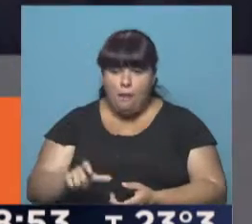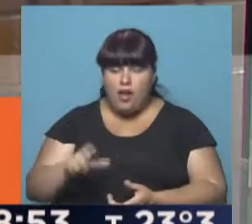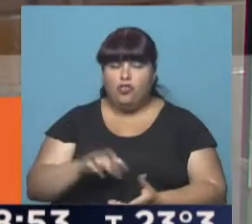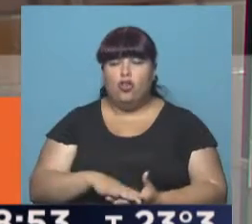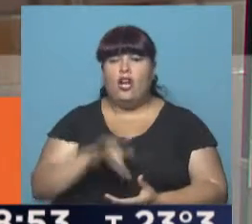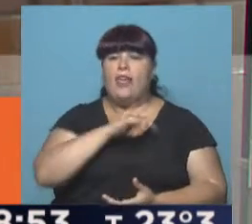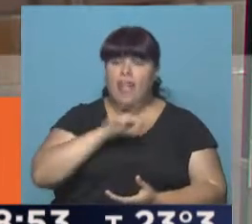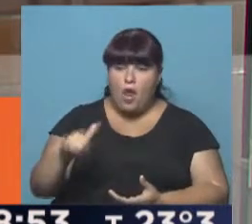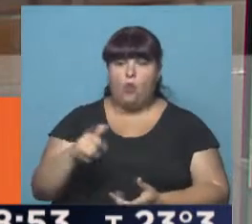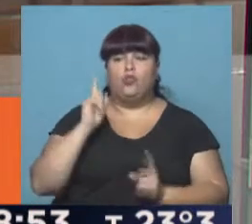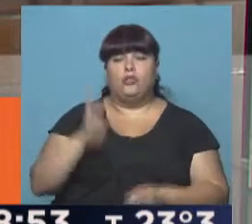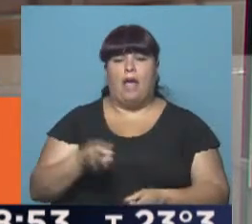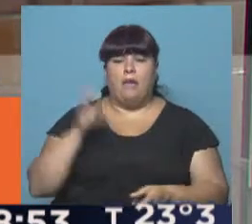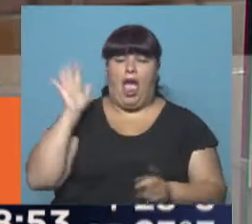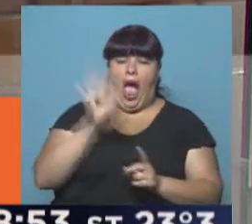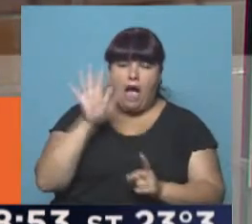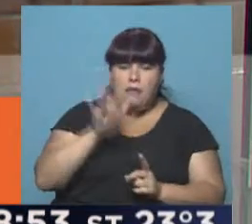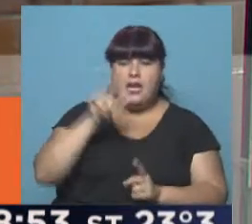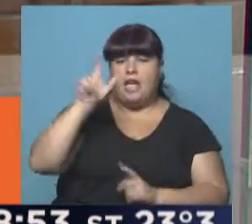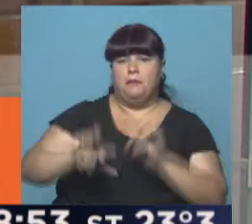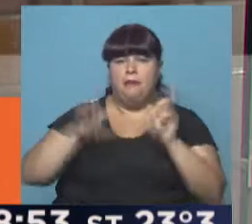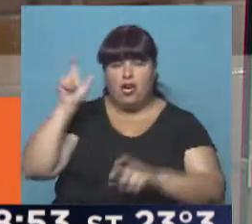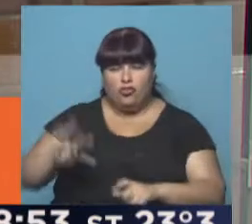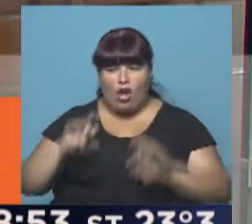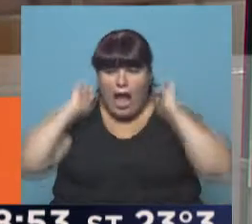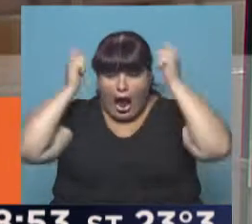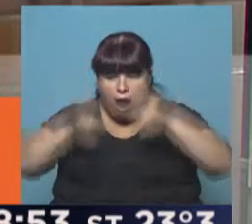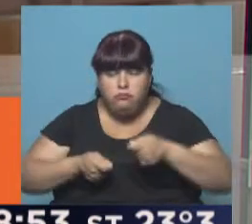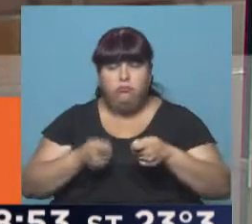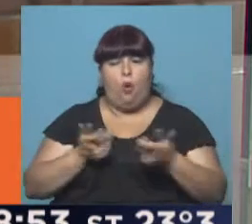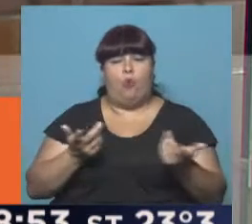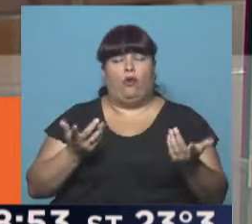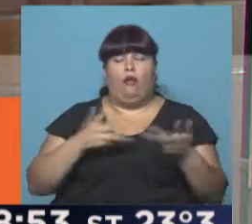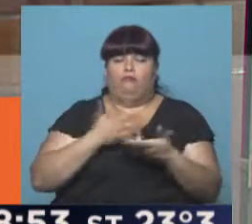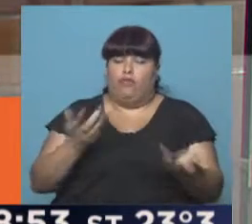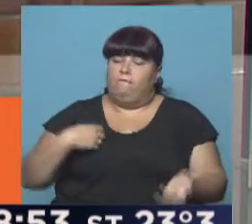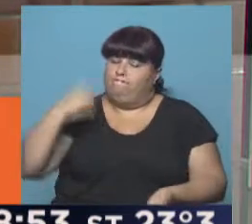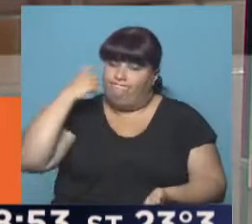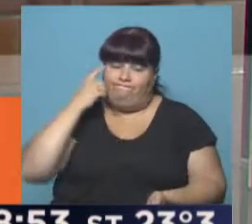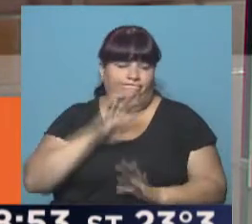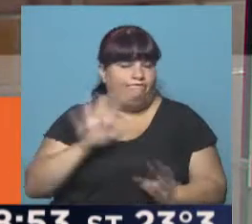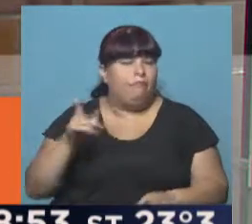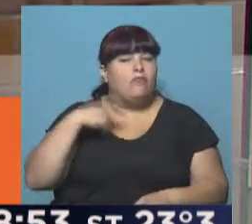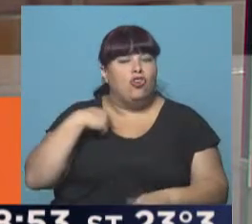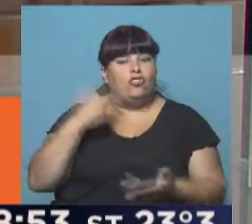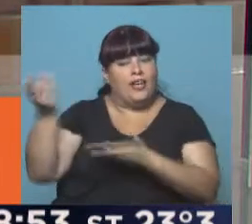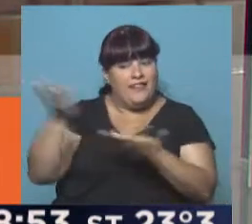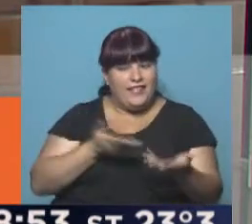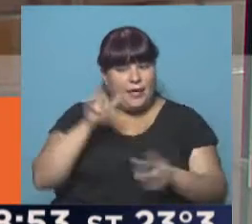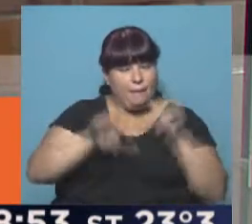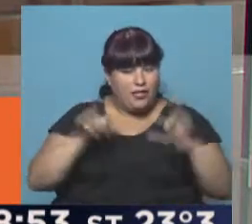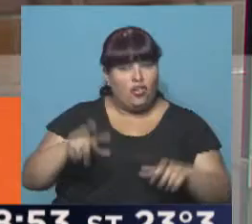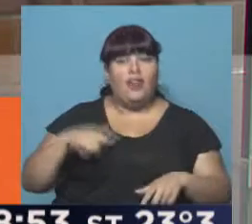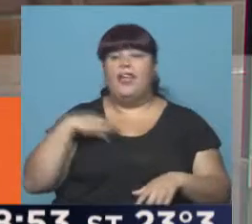denunció que había sido intimidada por unas personas encapuchadas entonces consideramos que los que habíamos recibido a estas